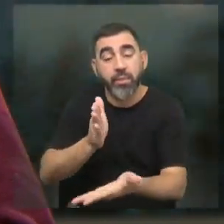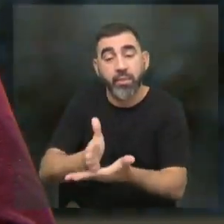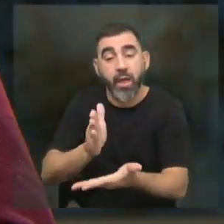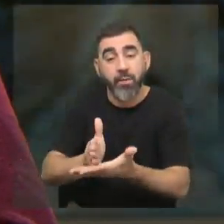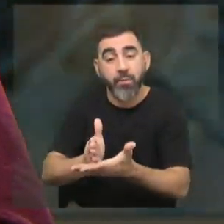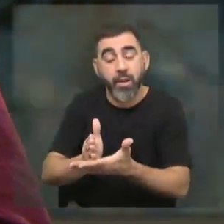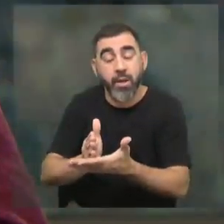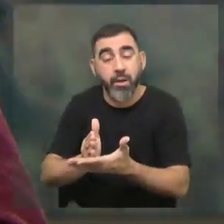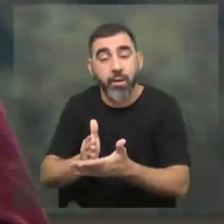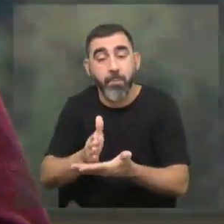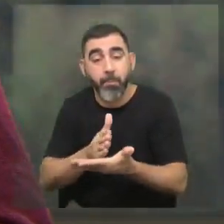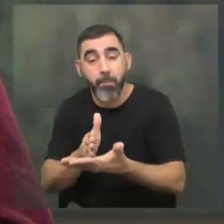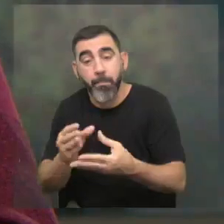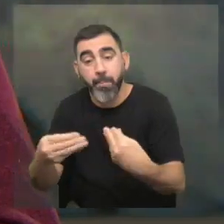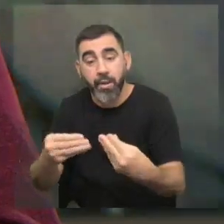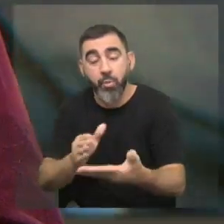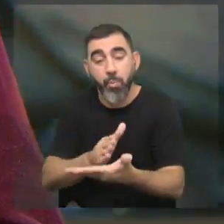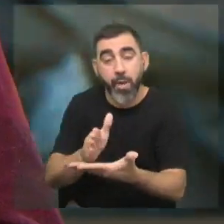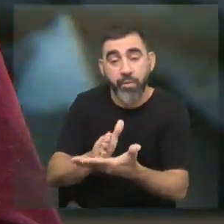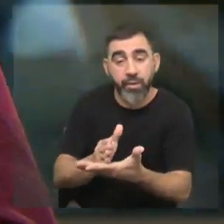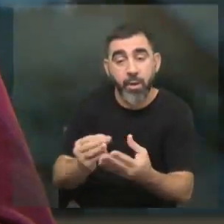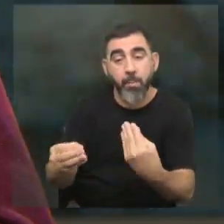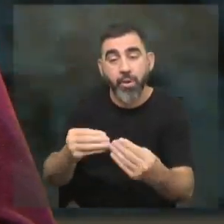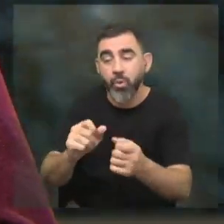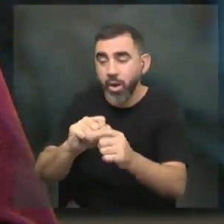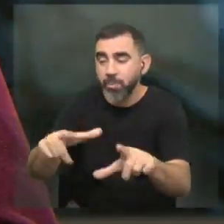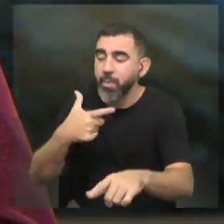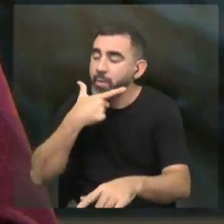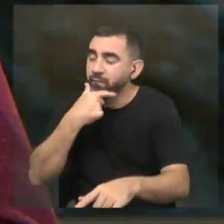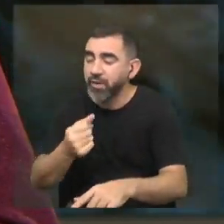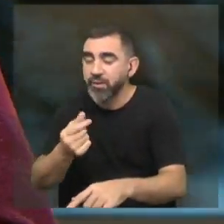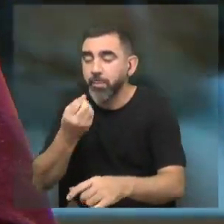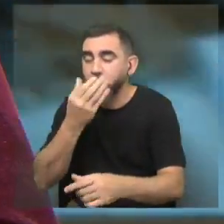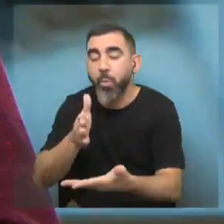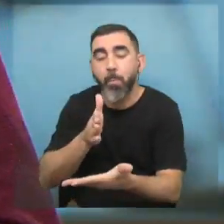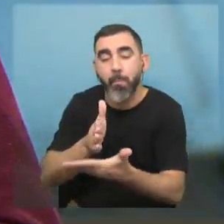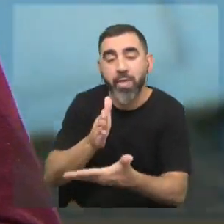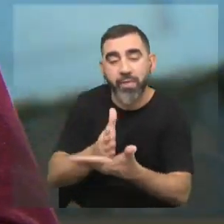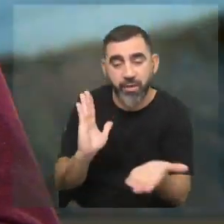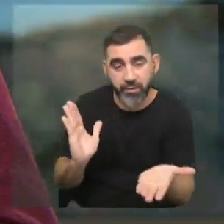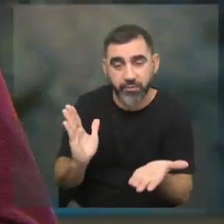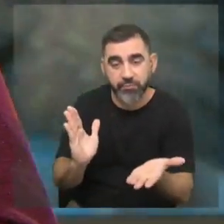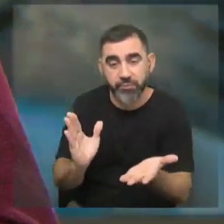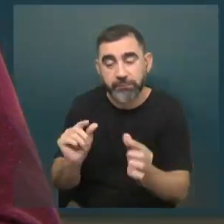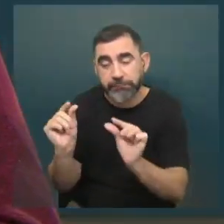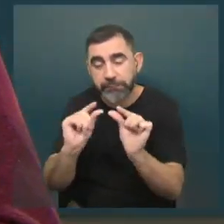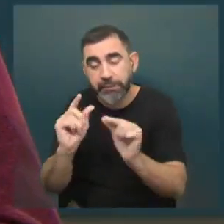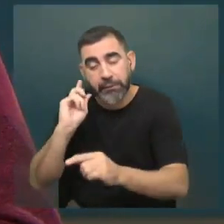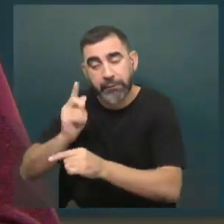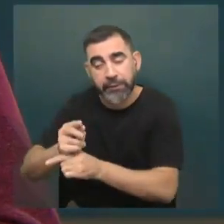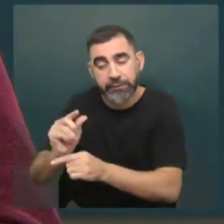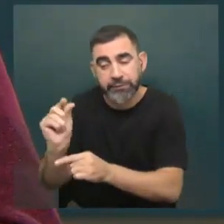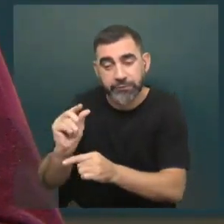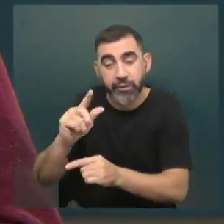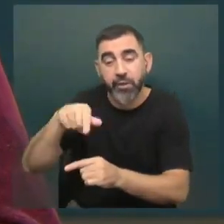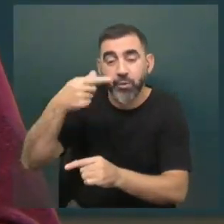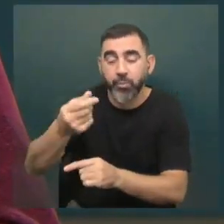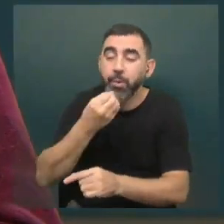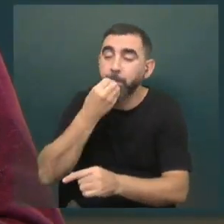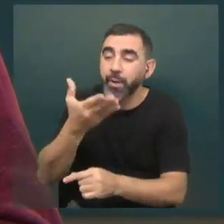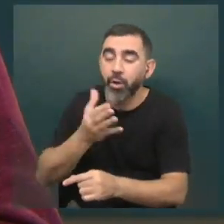química, la ingeniería, la ciencia de los materiales en sí mismos, ¿no? Para encontrar esas características. O sea que hay mucha ciencia detrás de